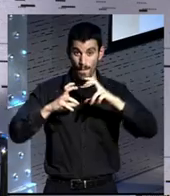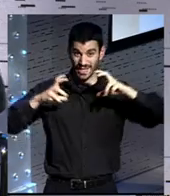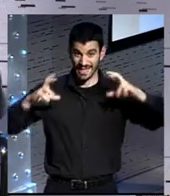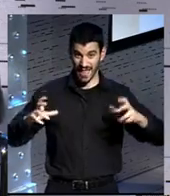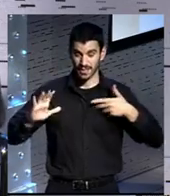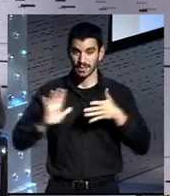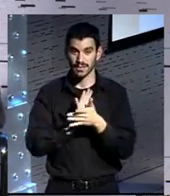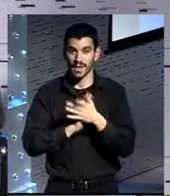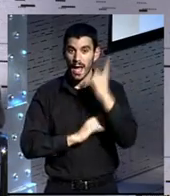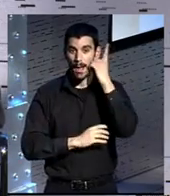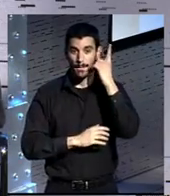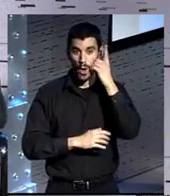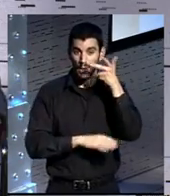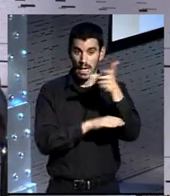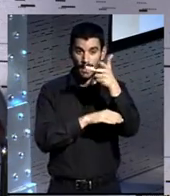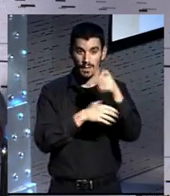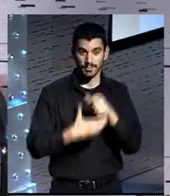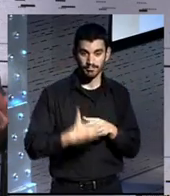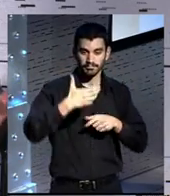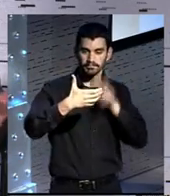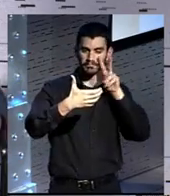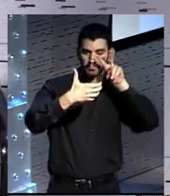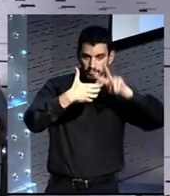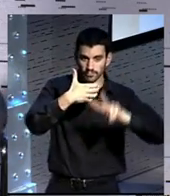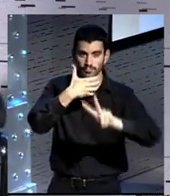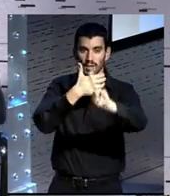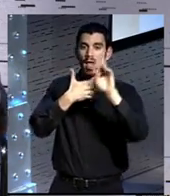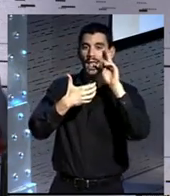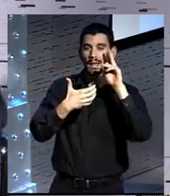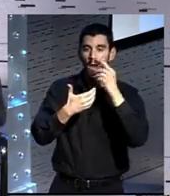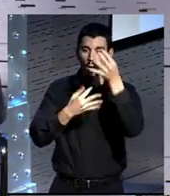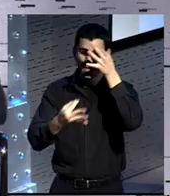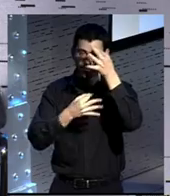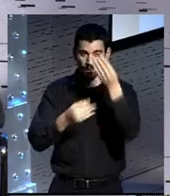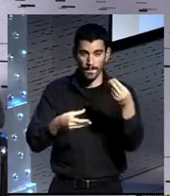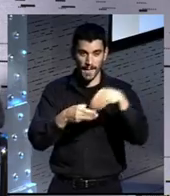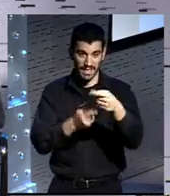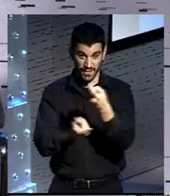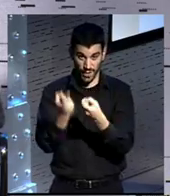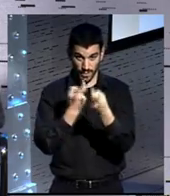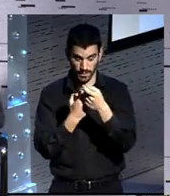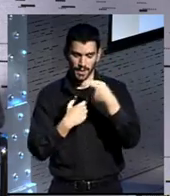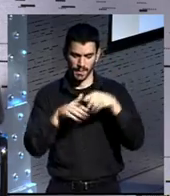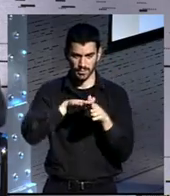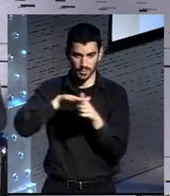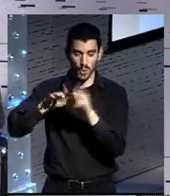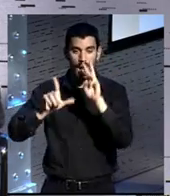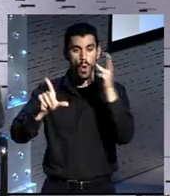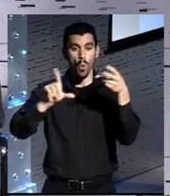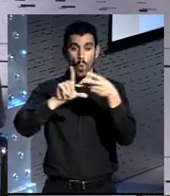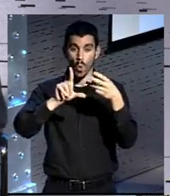ve en la realidad. Trabajamos en nuestra web actual, que es una web que estamos reformando, que estamos volviendo a